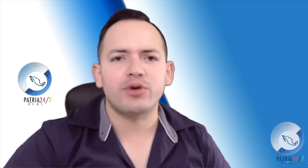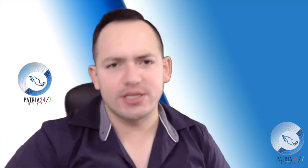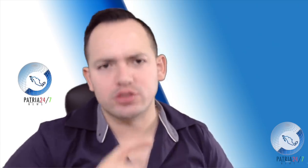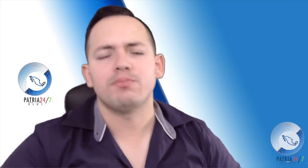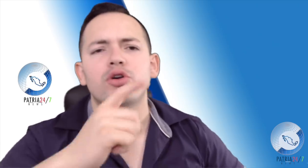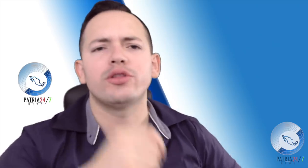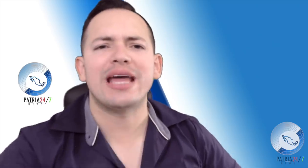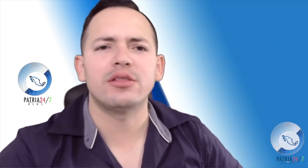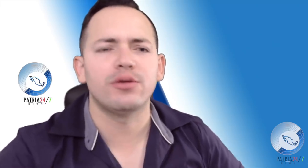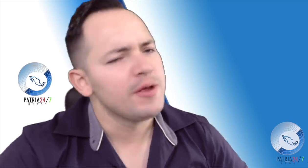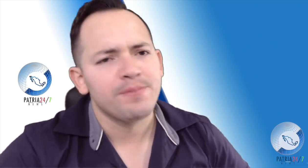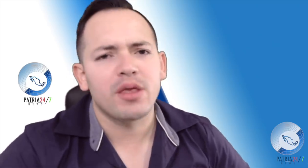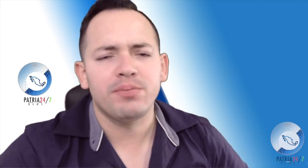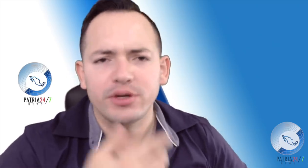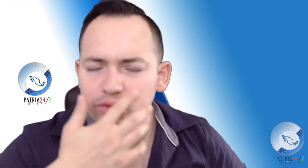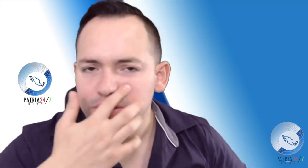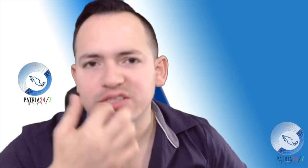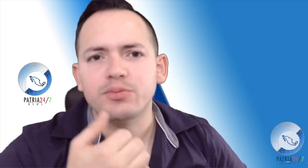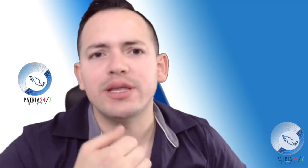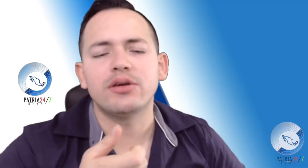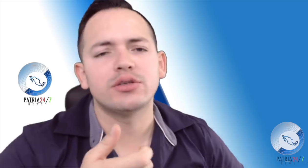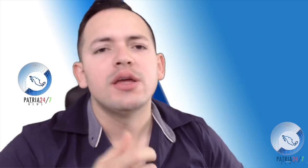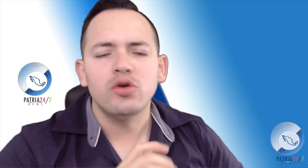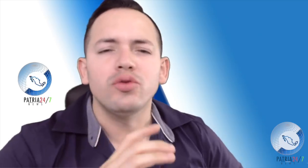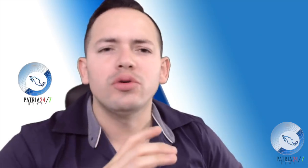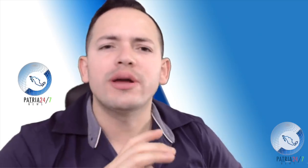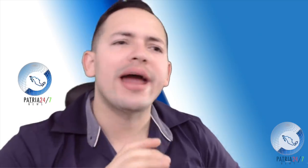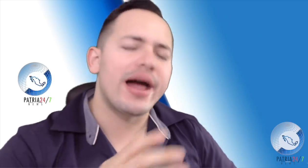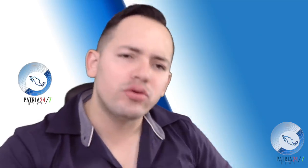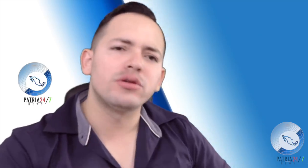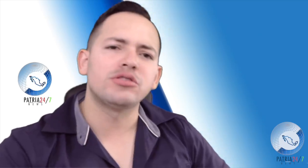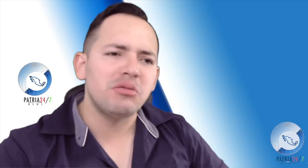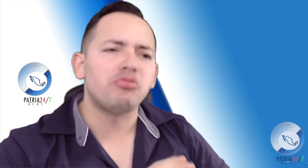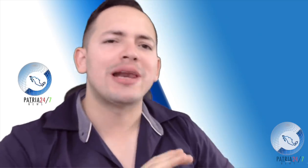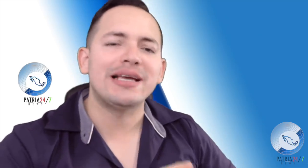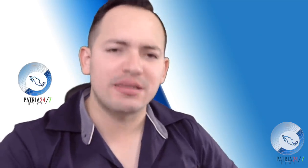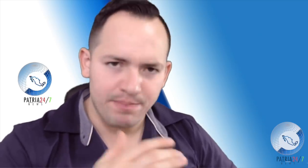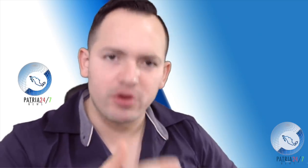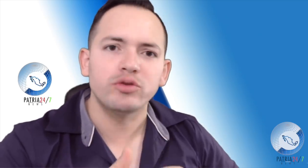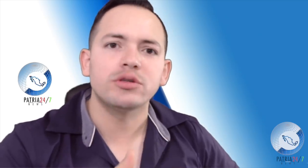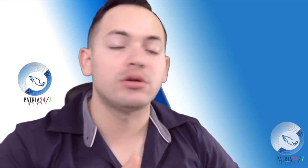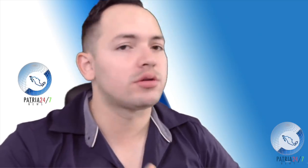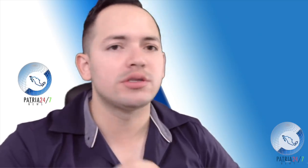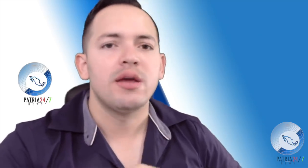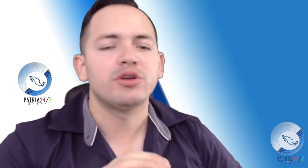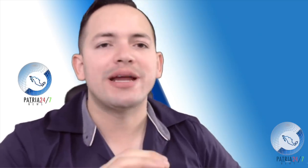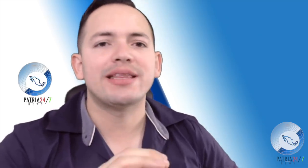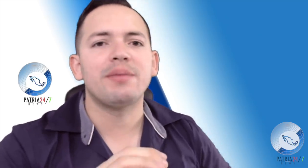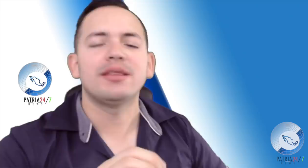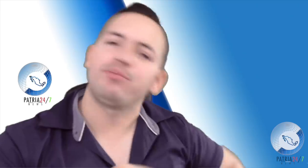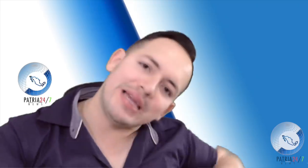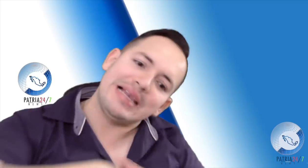estos impuestos. Por lo tanto, pues muchos de estos políticos, no dudo que algunos sí por lástima, pero muchos otros